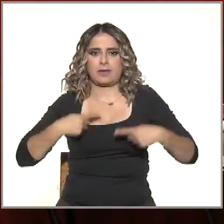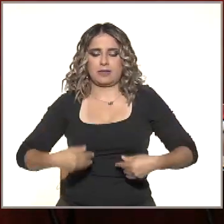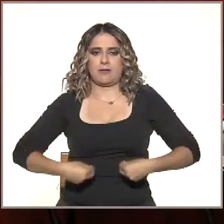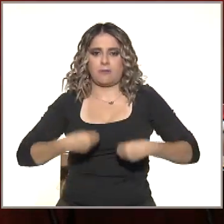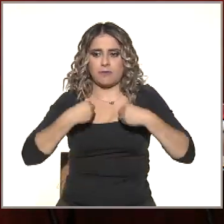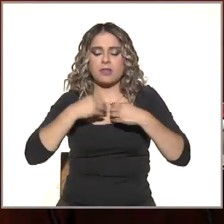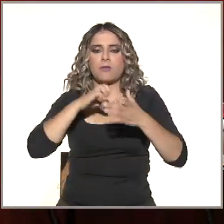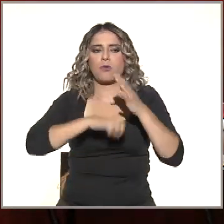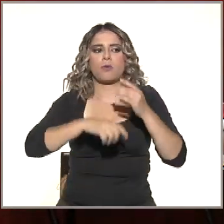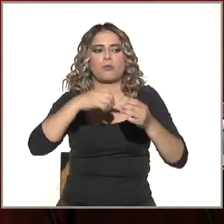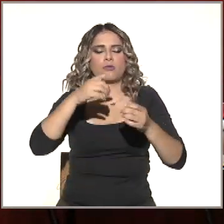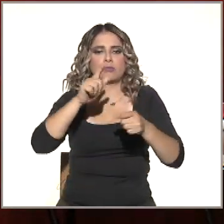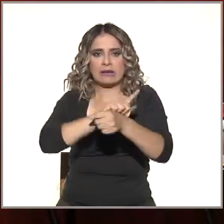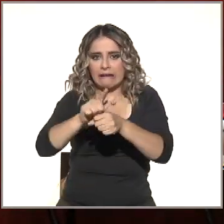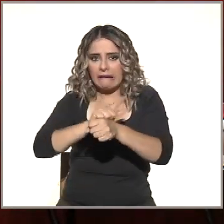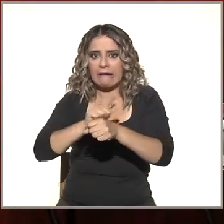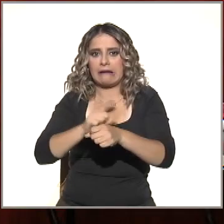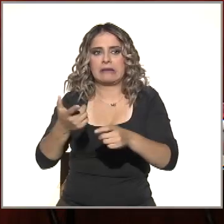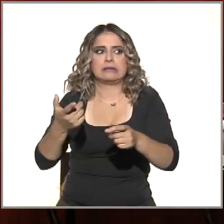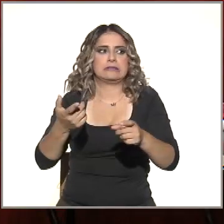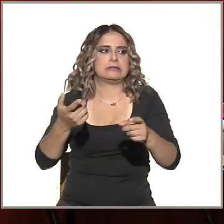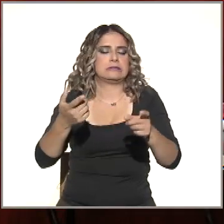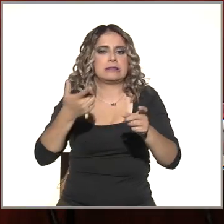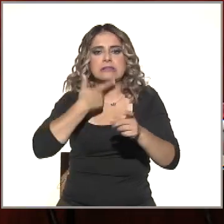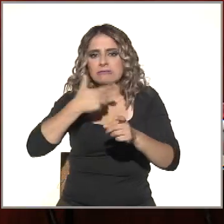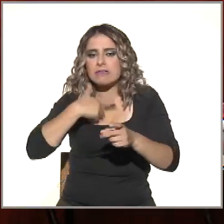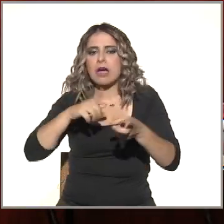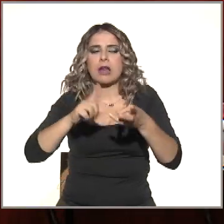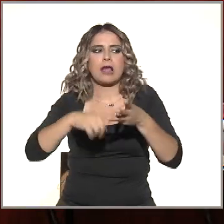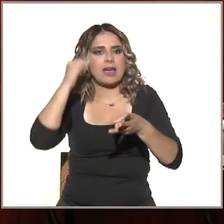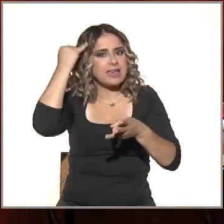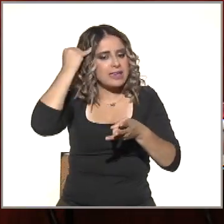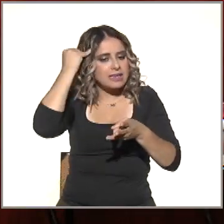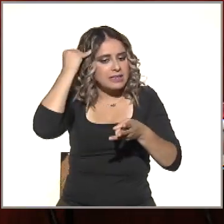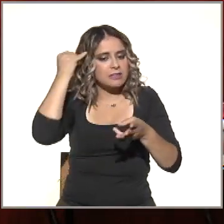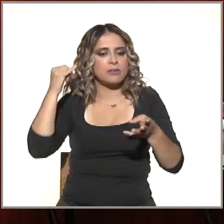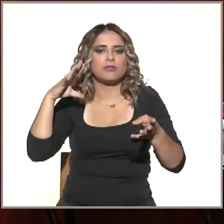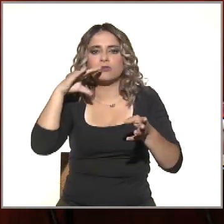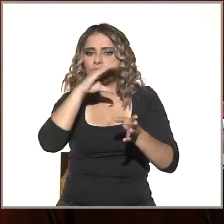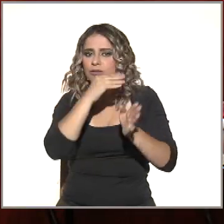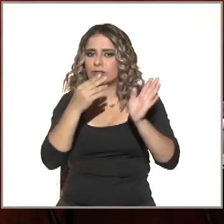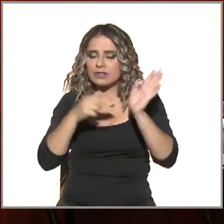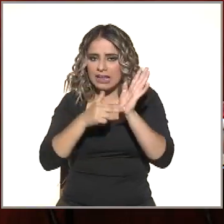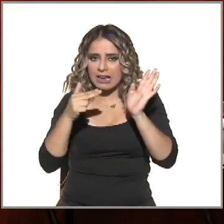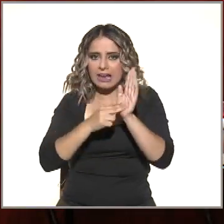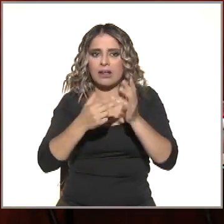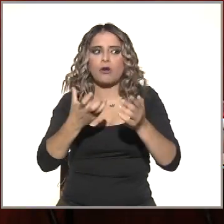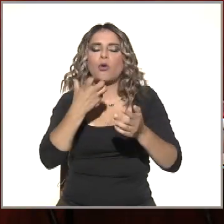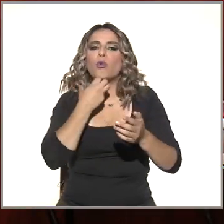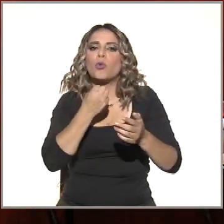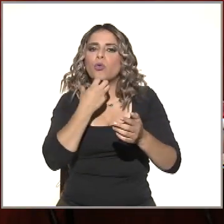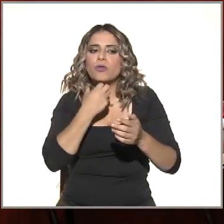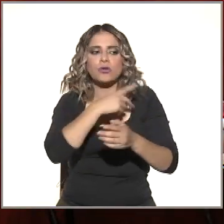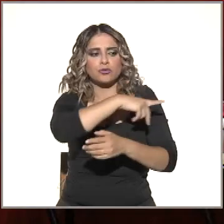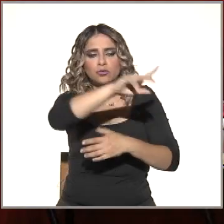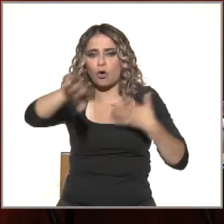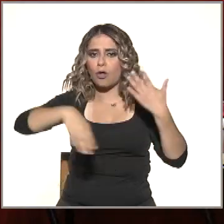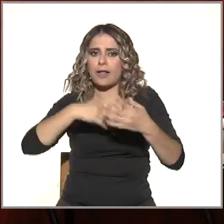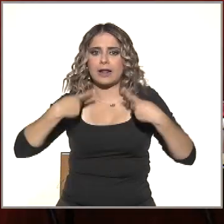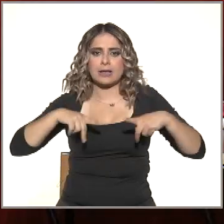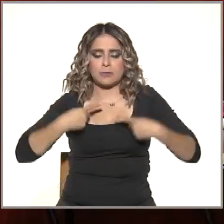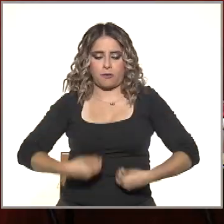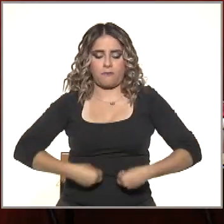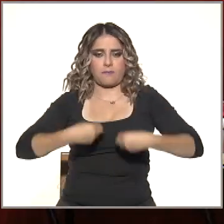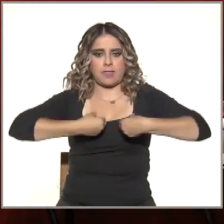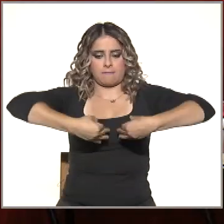homosexuales, también la dignidad de los indios, también la dignidad de los negros, también la dignidad de los judíos, ¿no? De